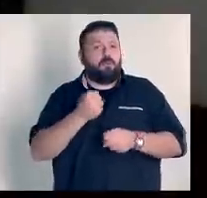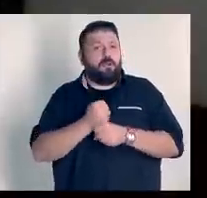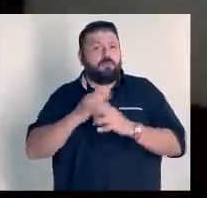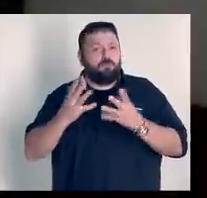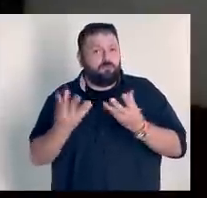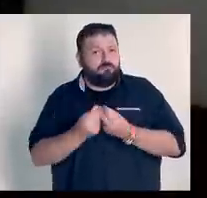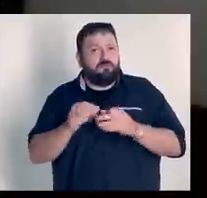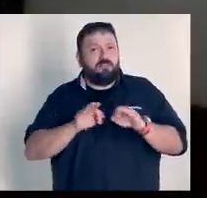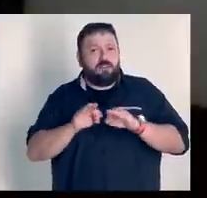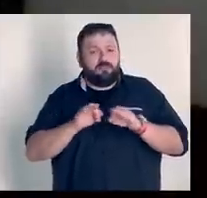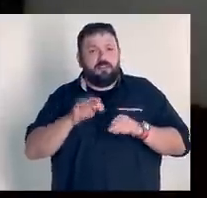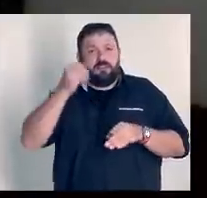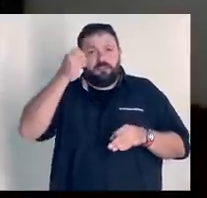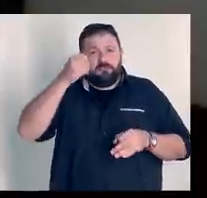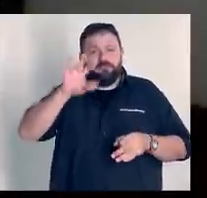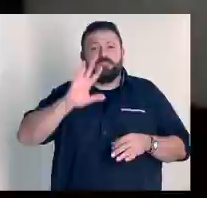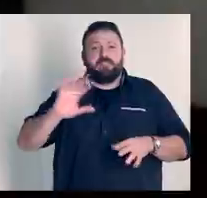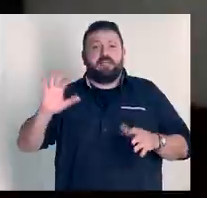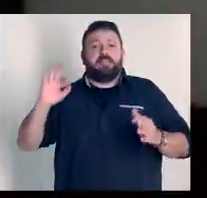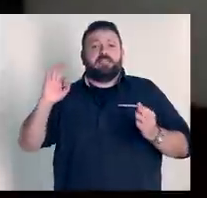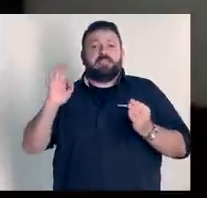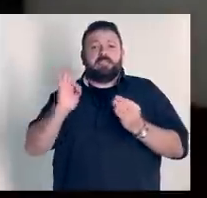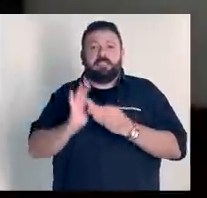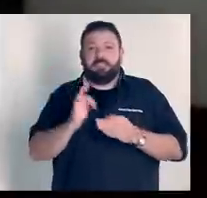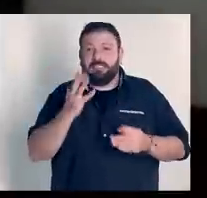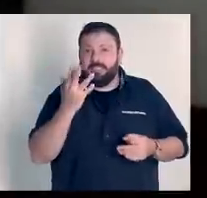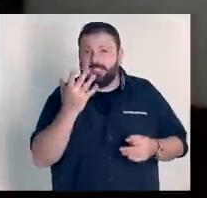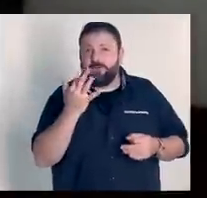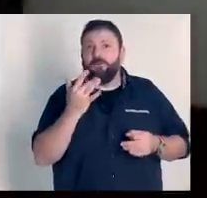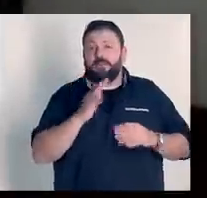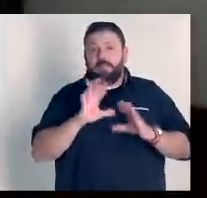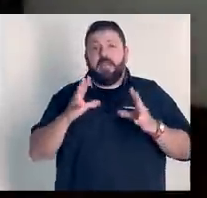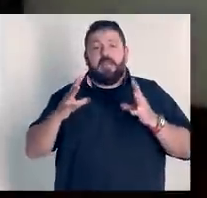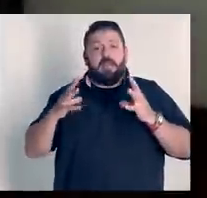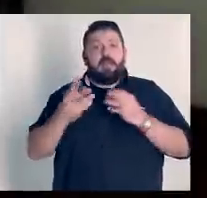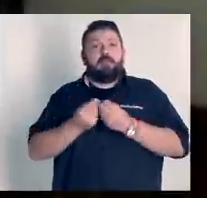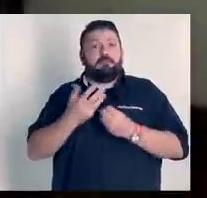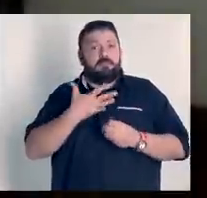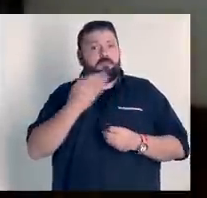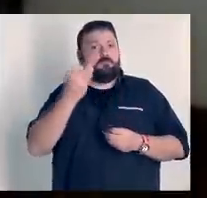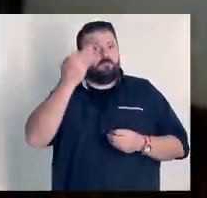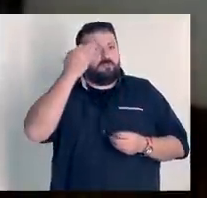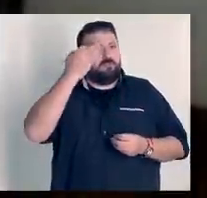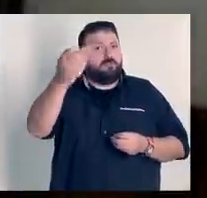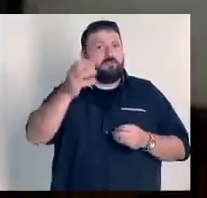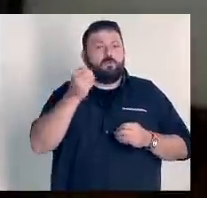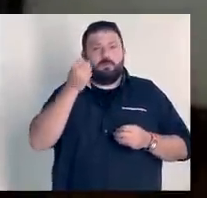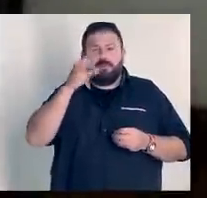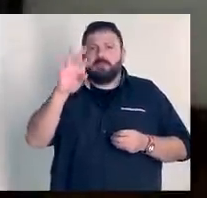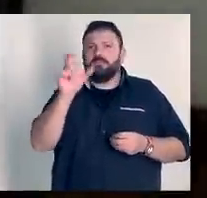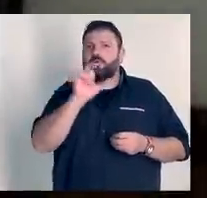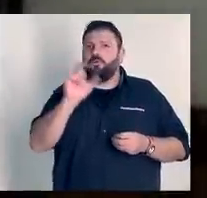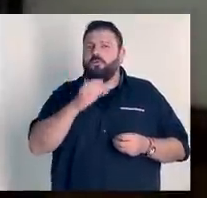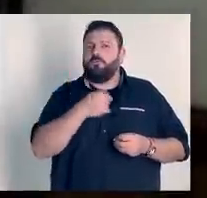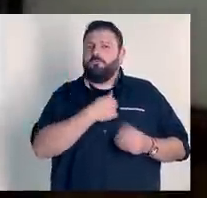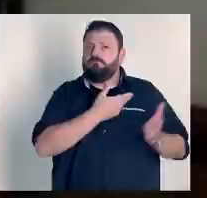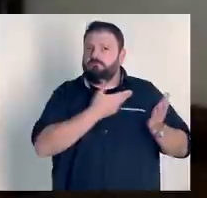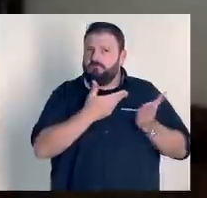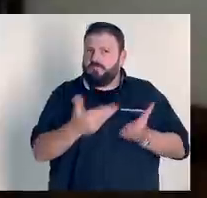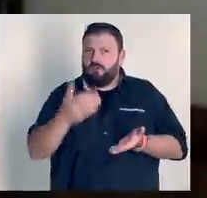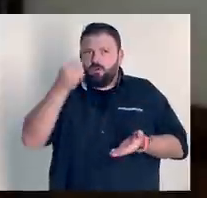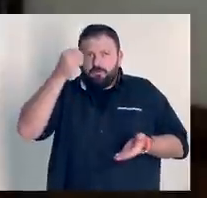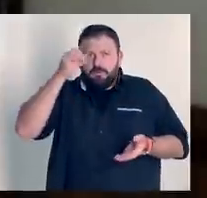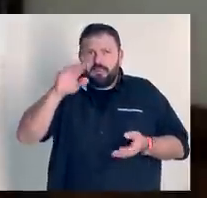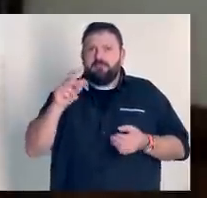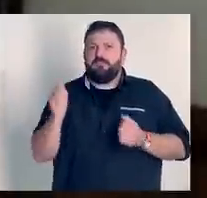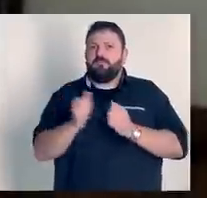a nada de los 50, así que ya tengo un ratito en OVNILIFE. Y cuando llego a OVNILIFE con mi esposo, llegamos